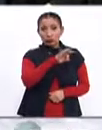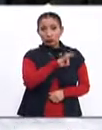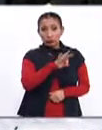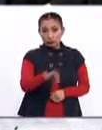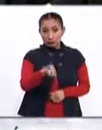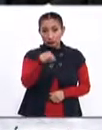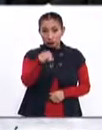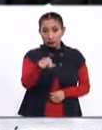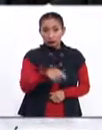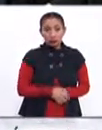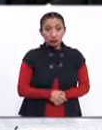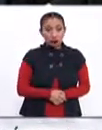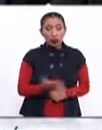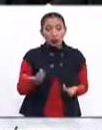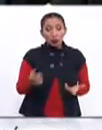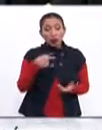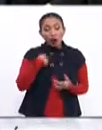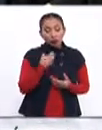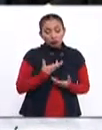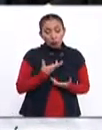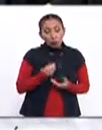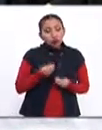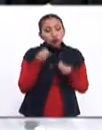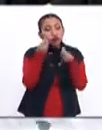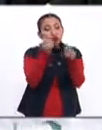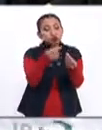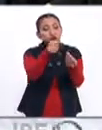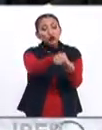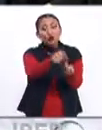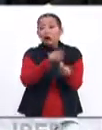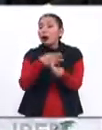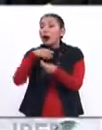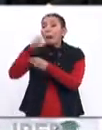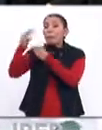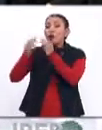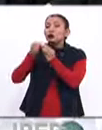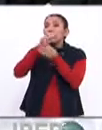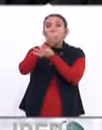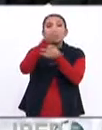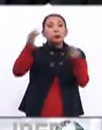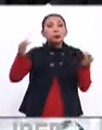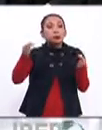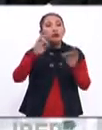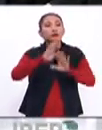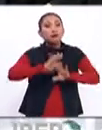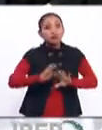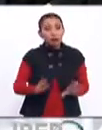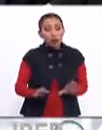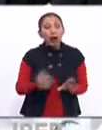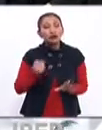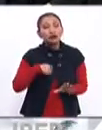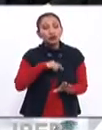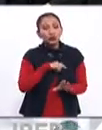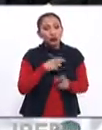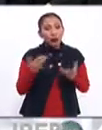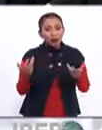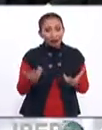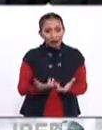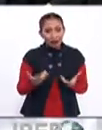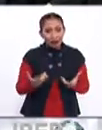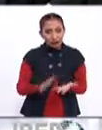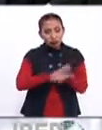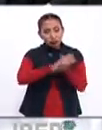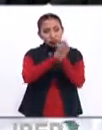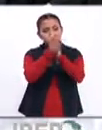puedan transmitir en el mundo de que se está llevando a cabo